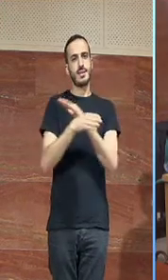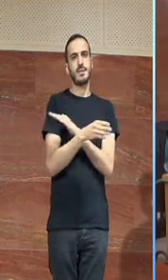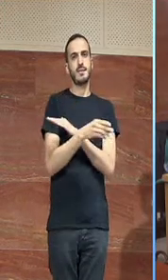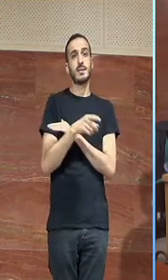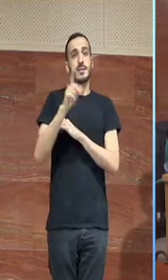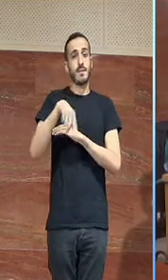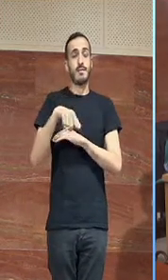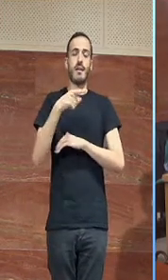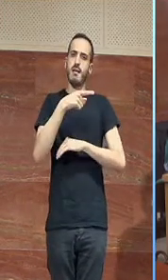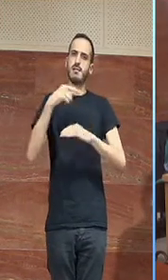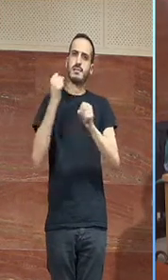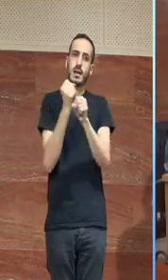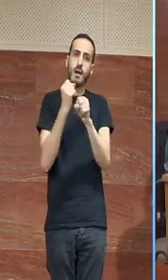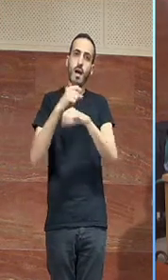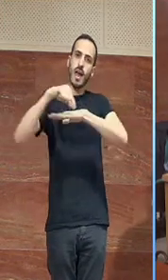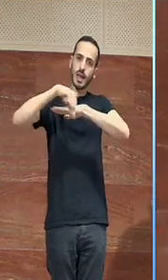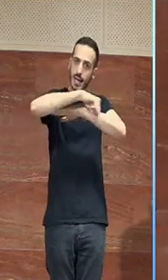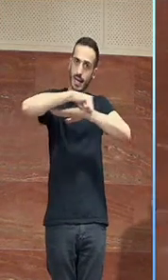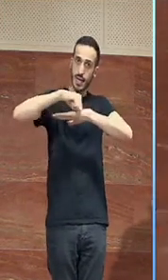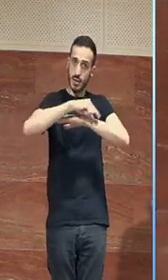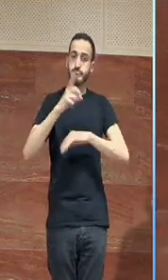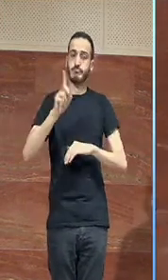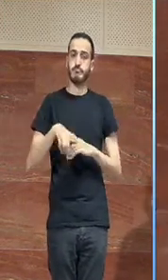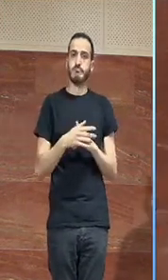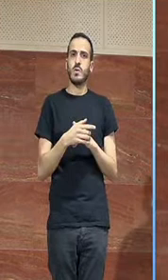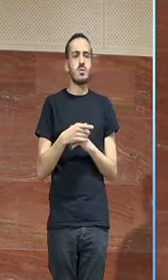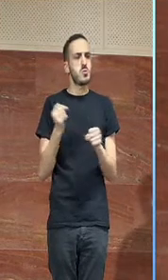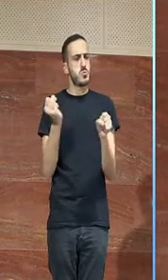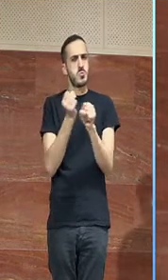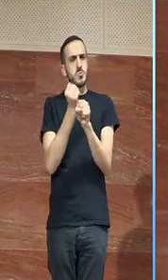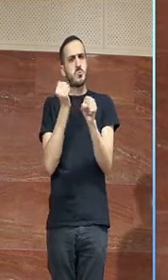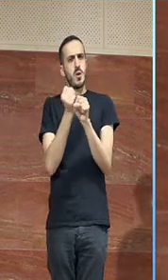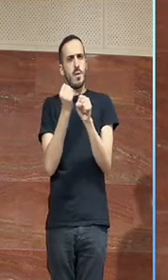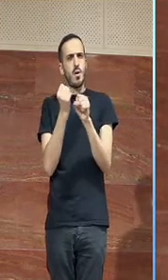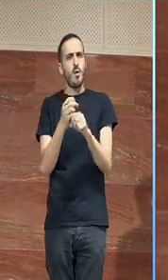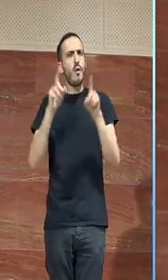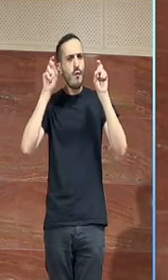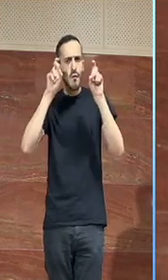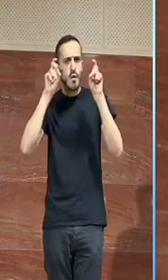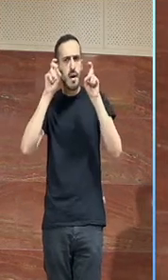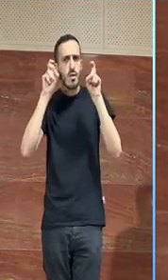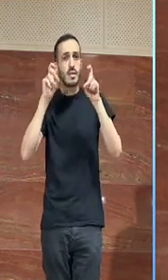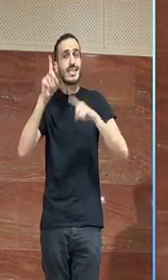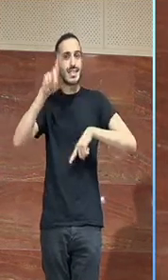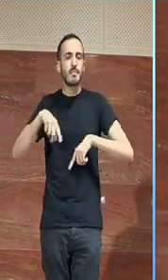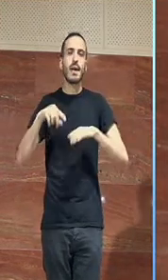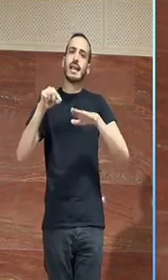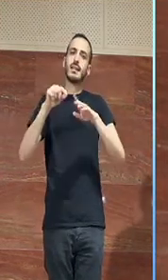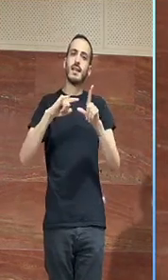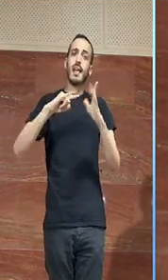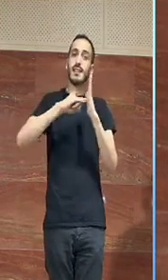edificación y en vivienda. Ha desarrollado una importante labor como formador en diseño universal, dirigida a